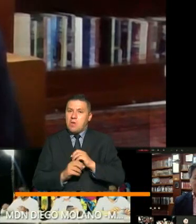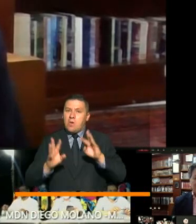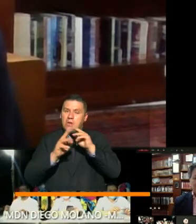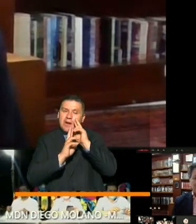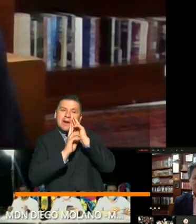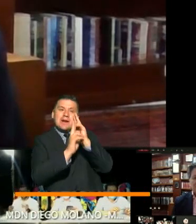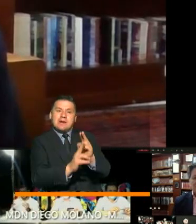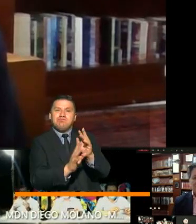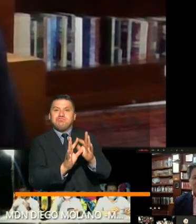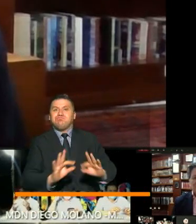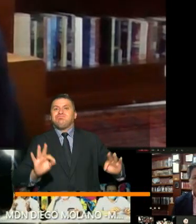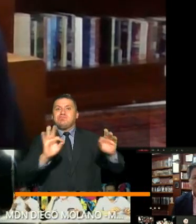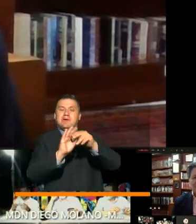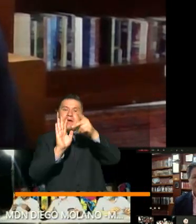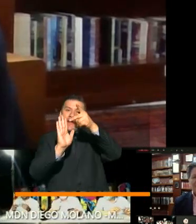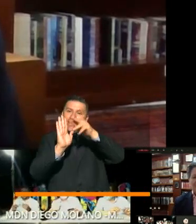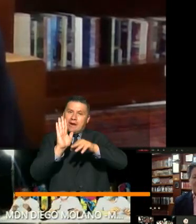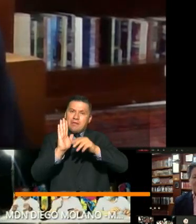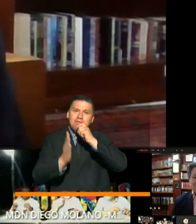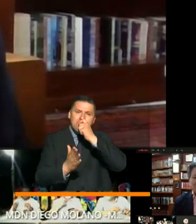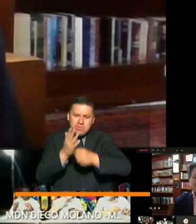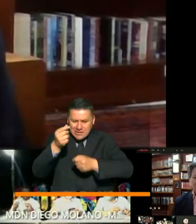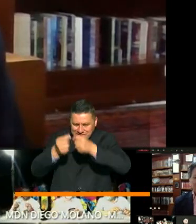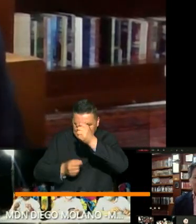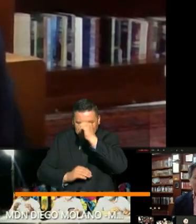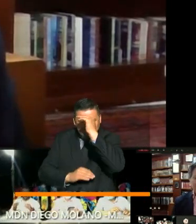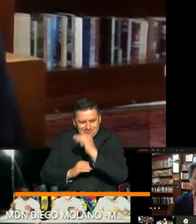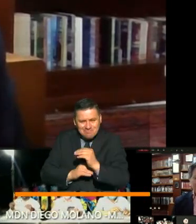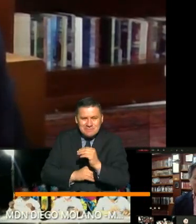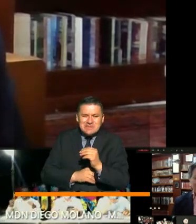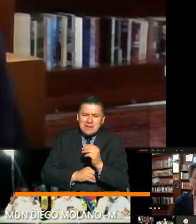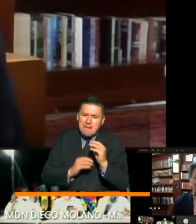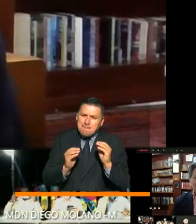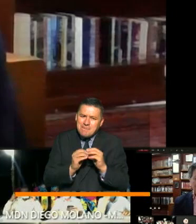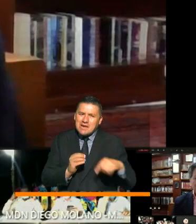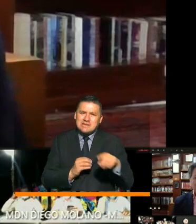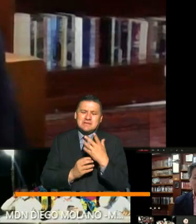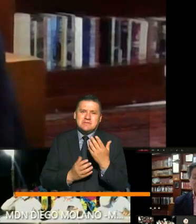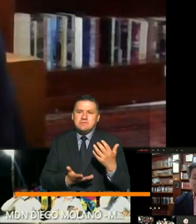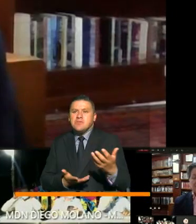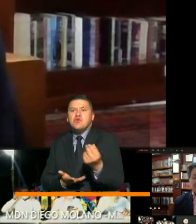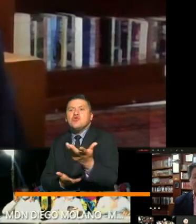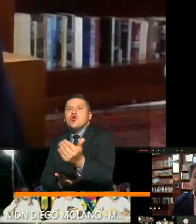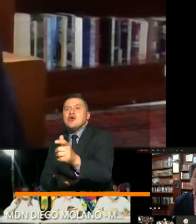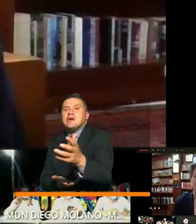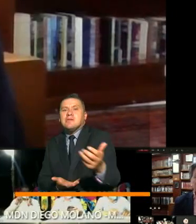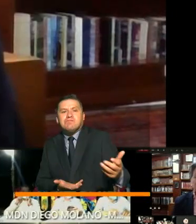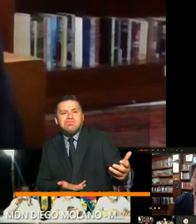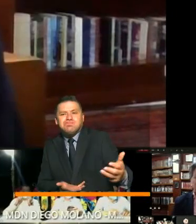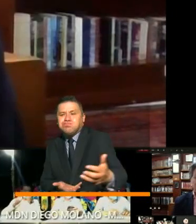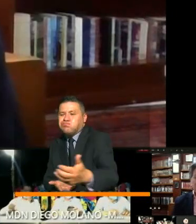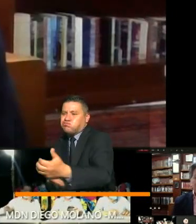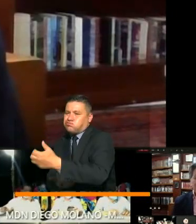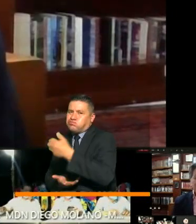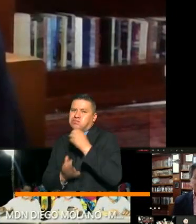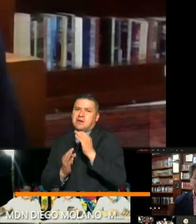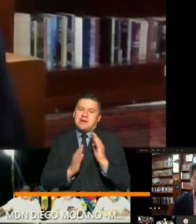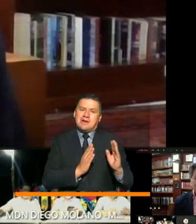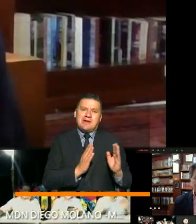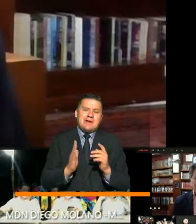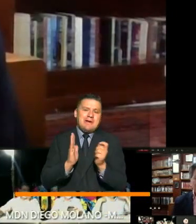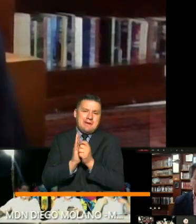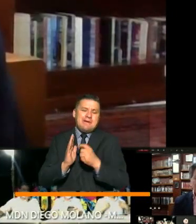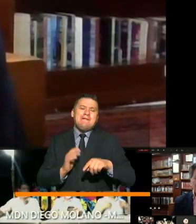la importancia de una reforma tributaria en parte que genere la fuente de recursos necesaria para garantizar